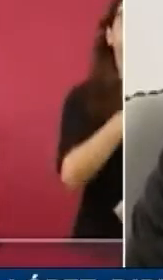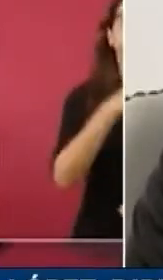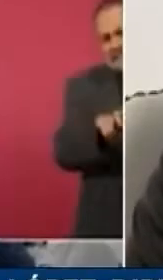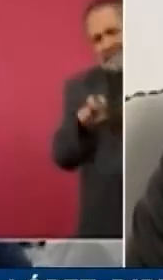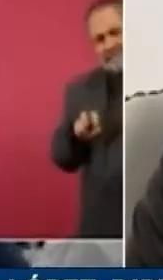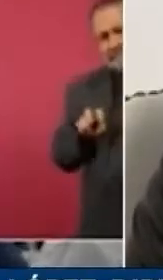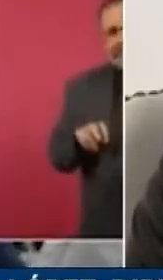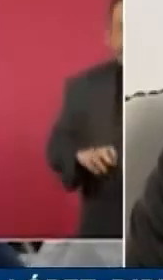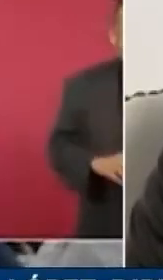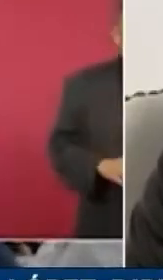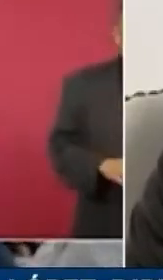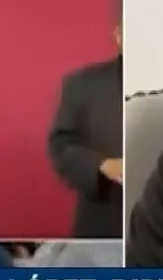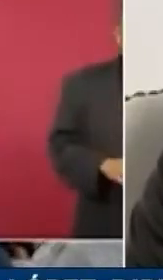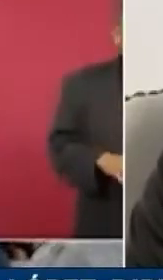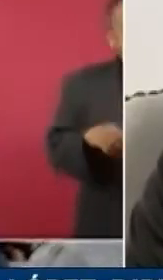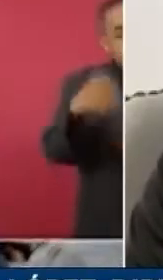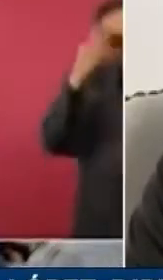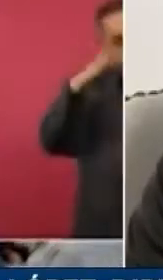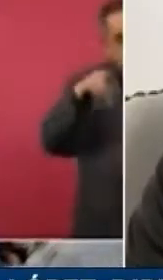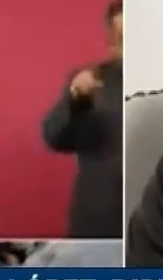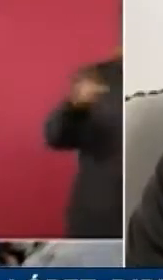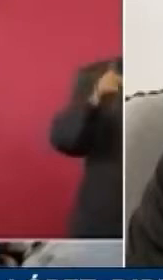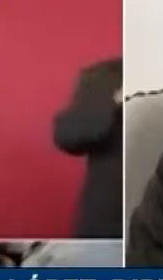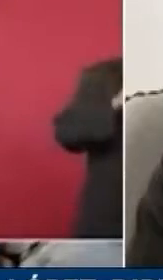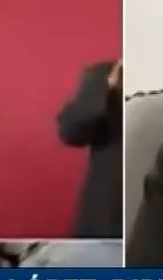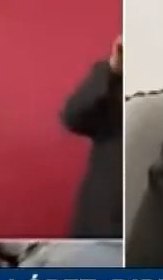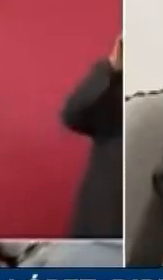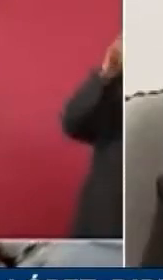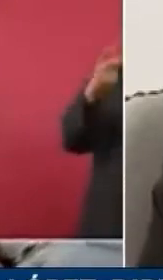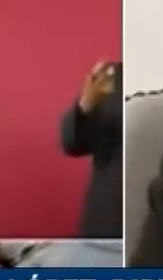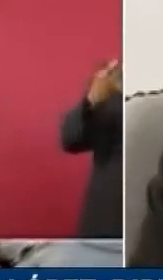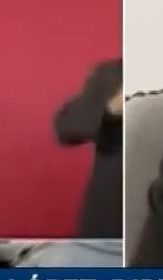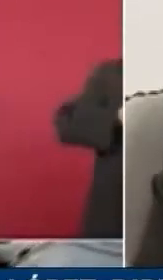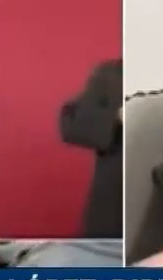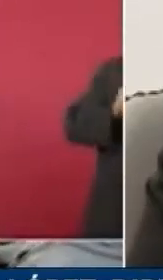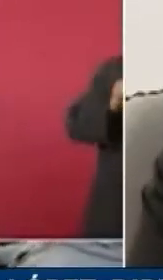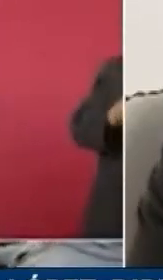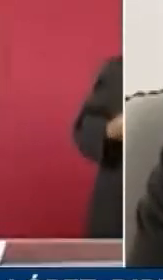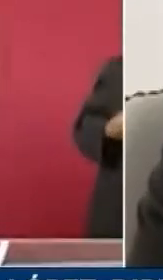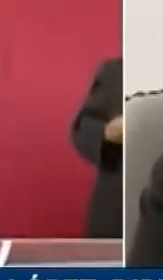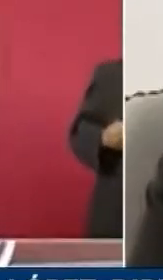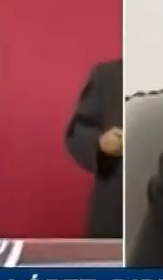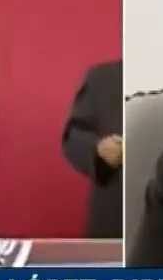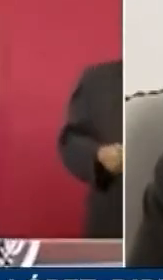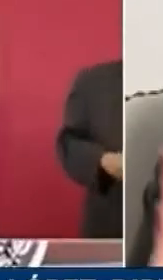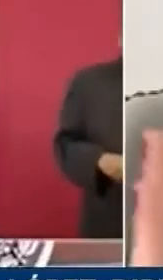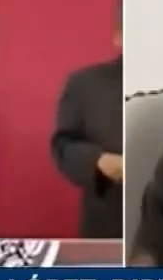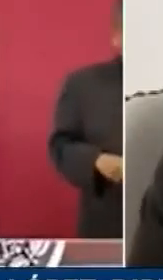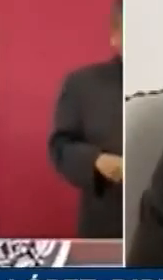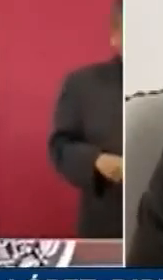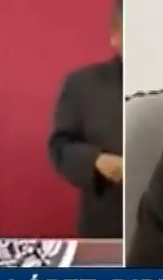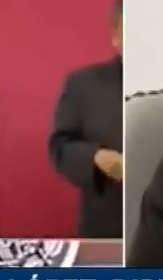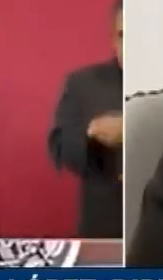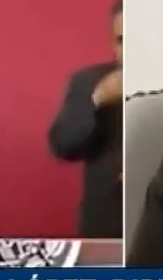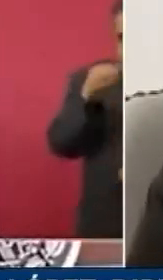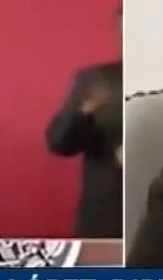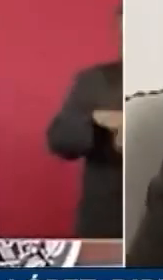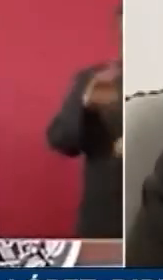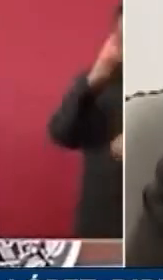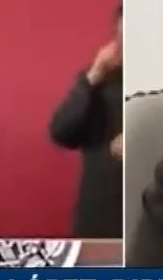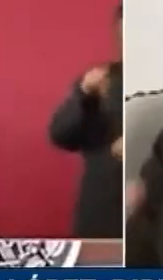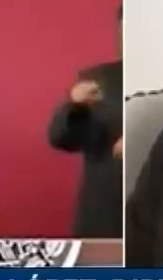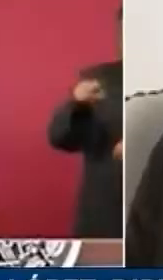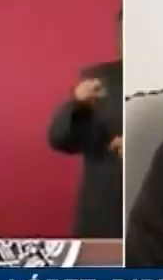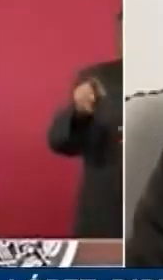está violando los principios de este tratado, porque, repito, cuando se firmó la Alianza del Pacífico, pues lo